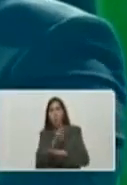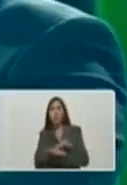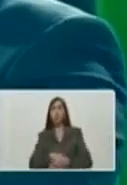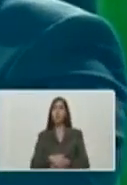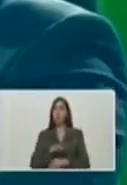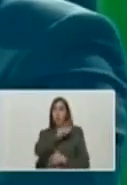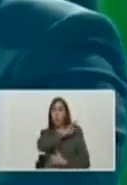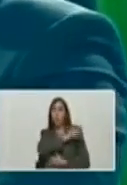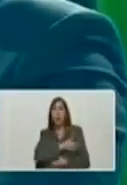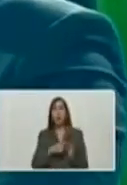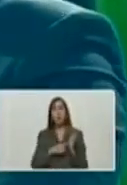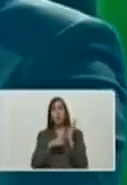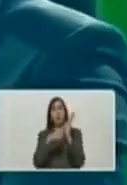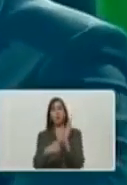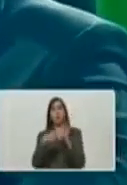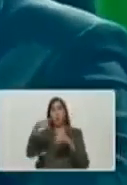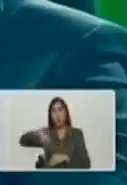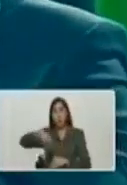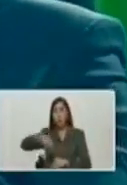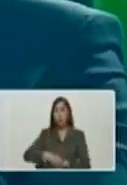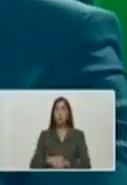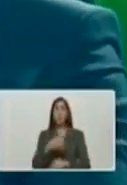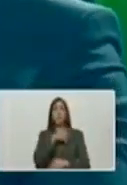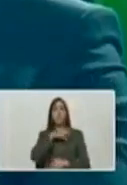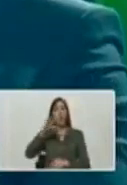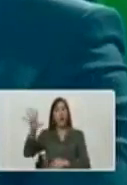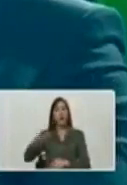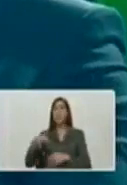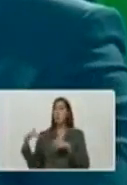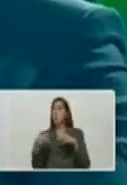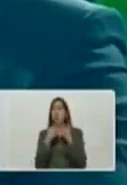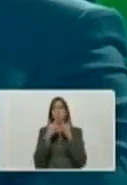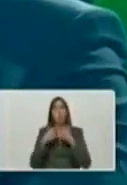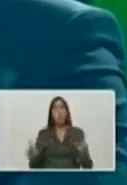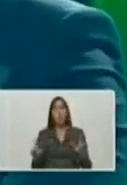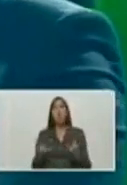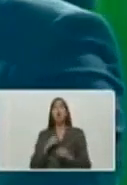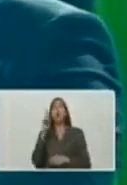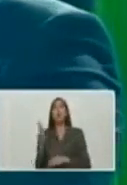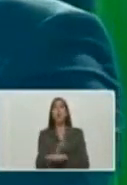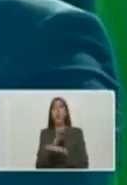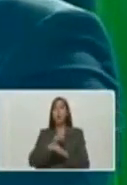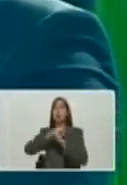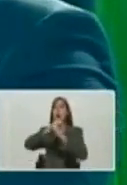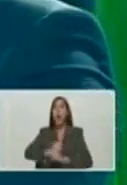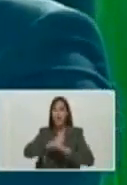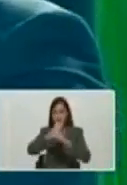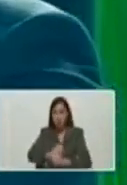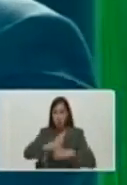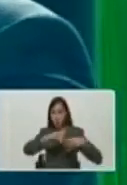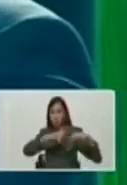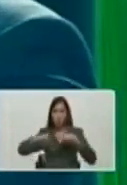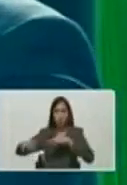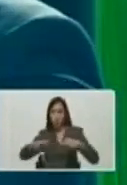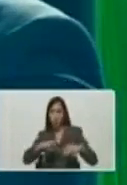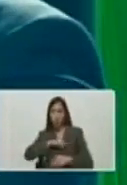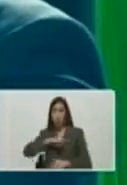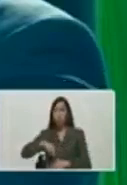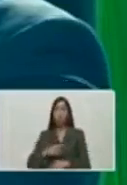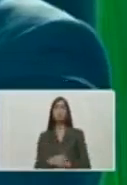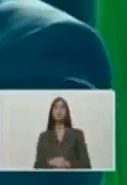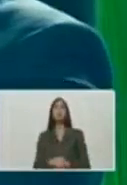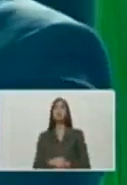el día de hoy. La patria se hizo a caballo, y para nosotros esperamos, presidente, que